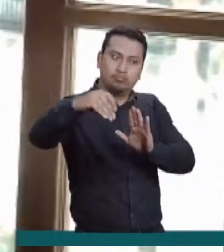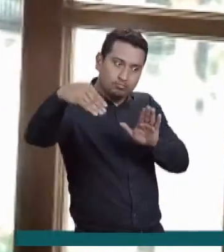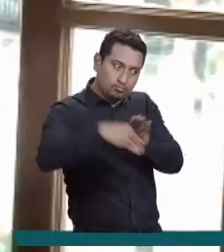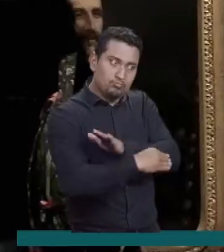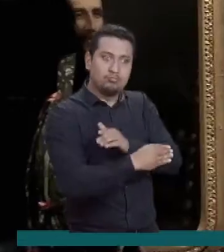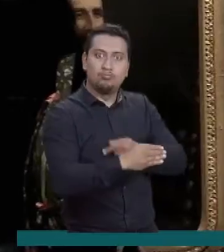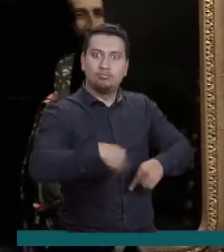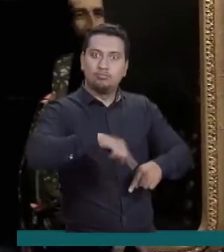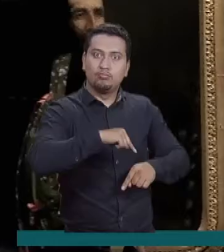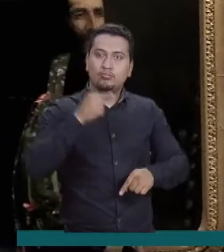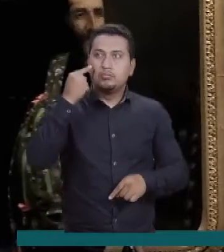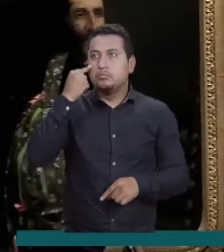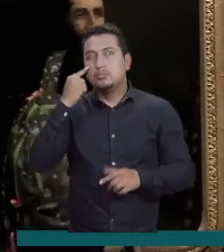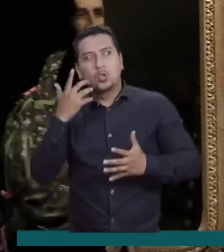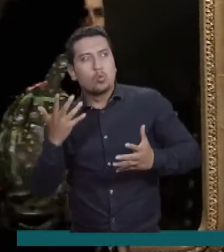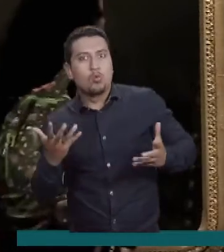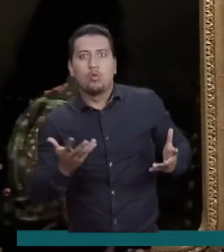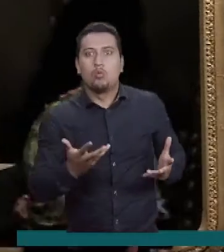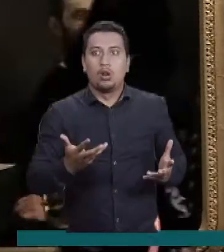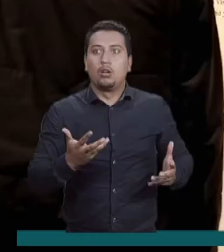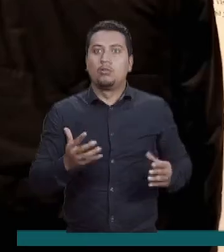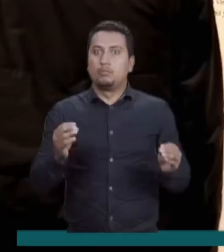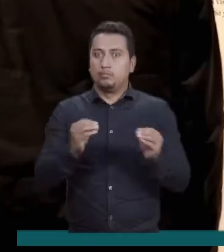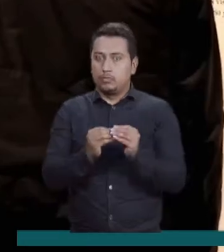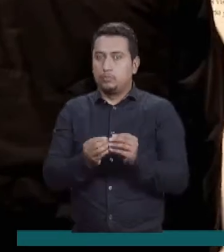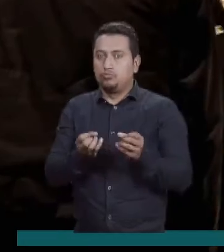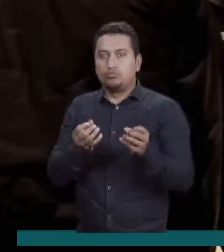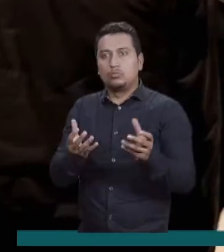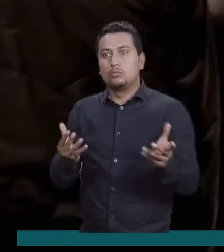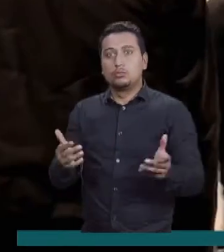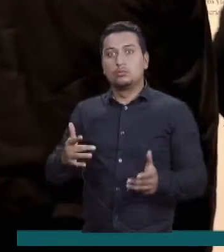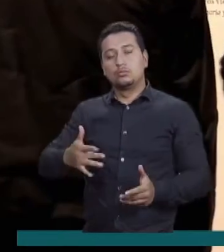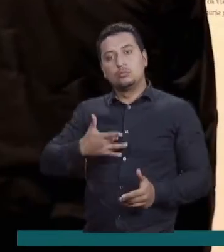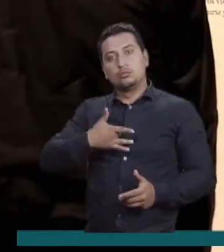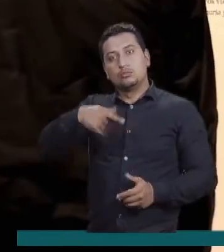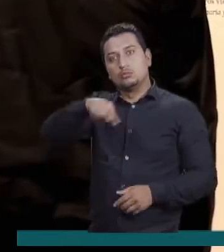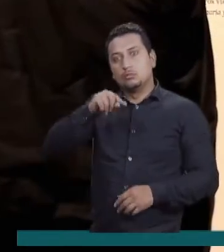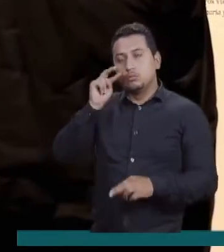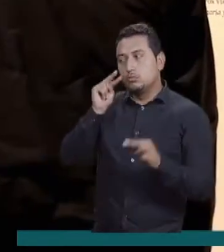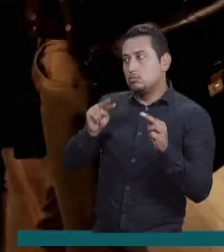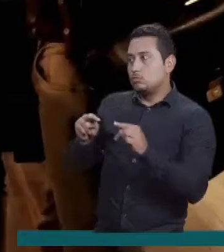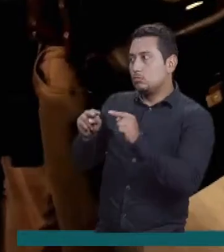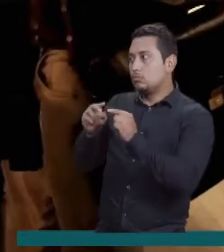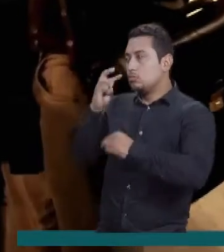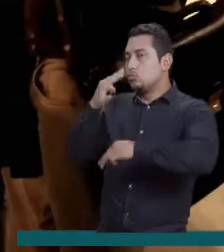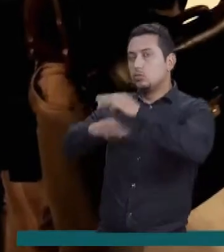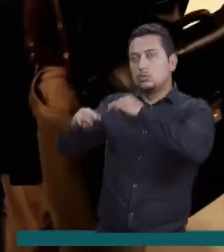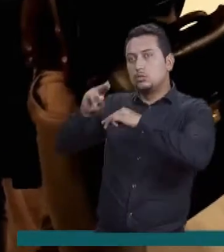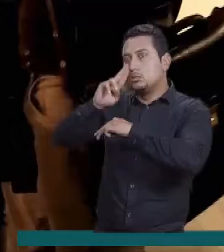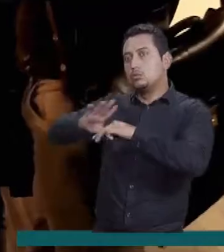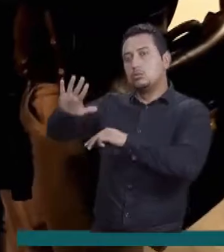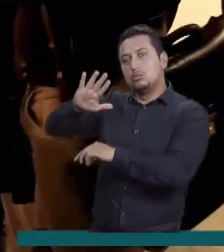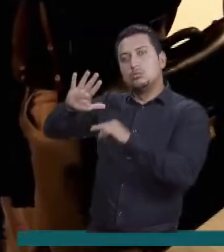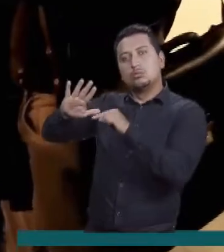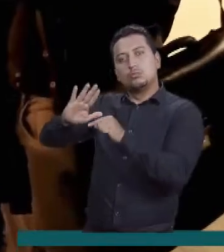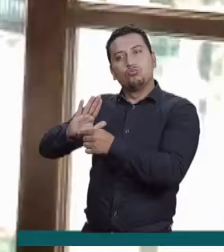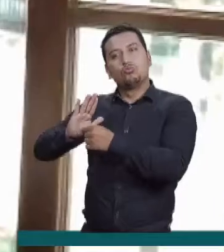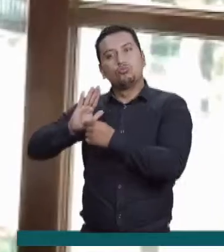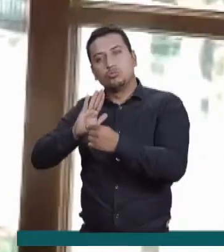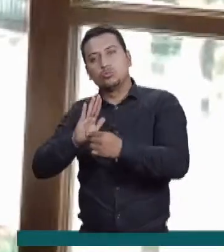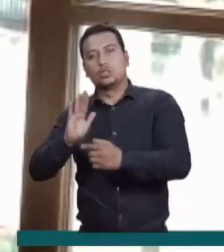darles una voz, que ellos sientan que cuando el Museo Nacional habla, se expresa a través de su programa cultural, de